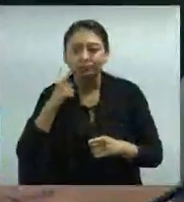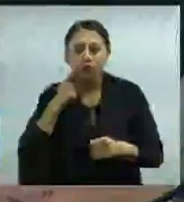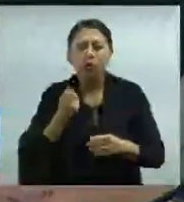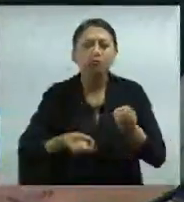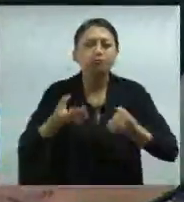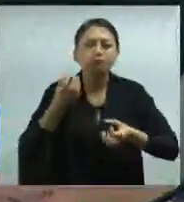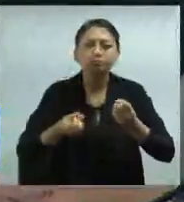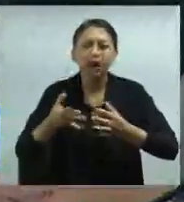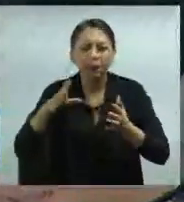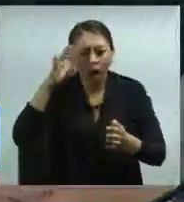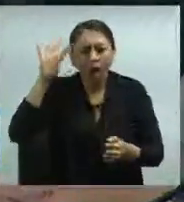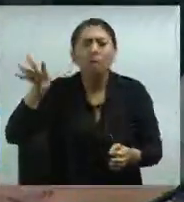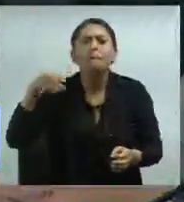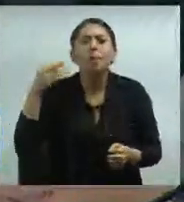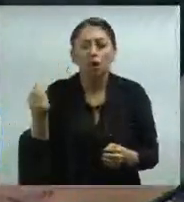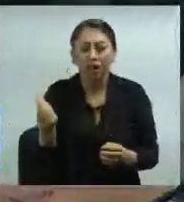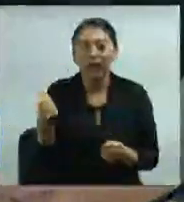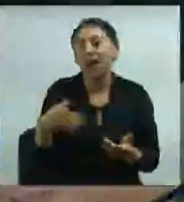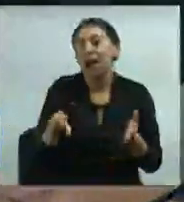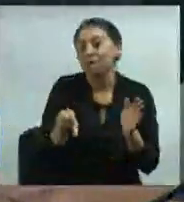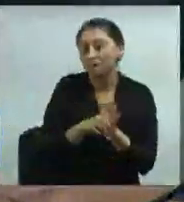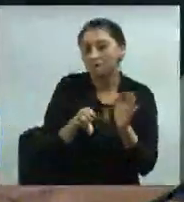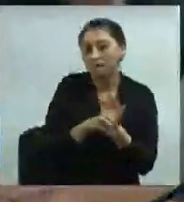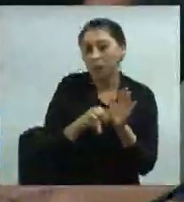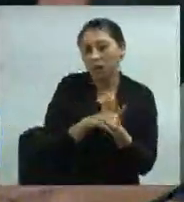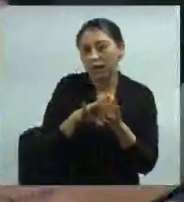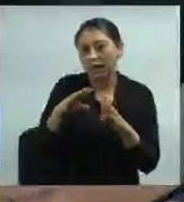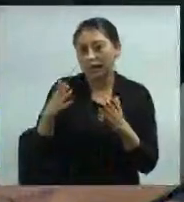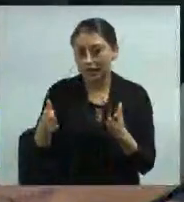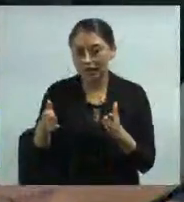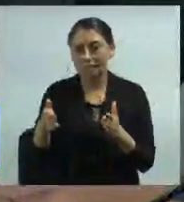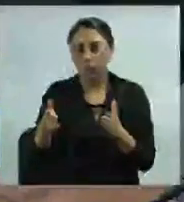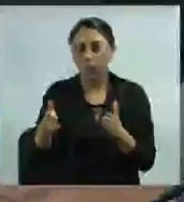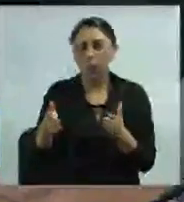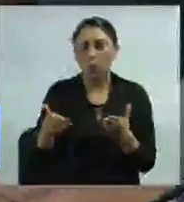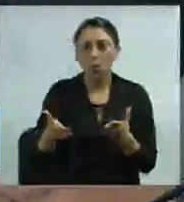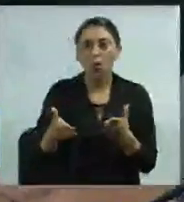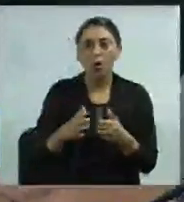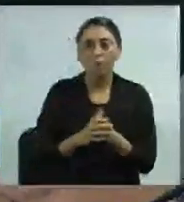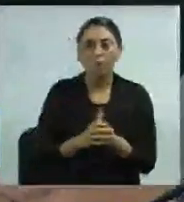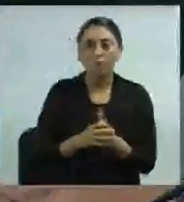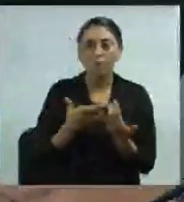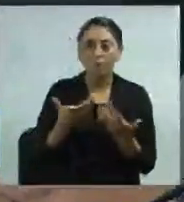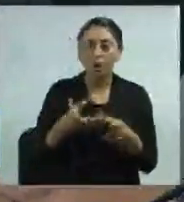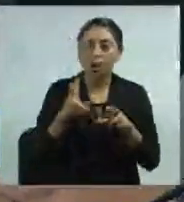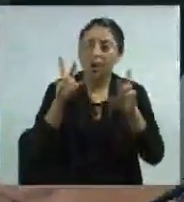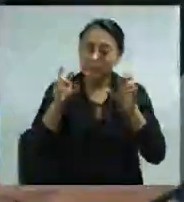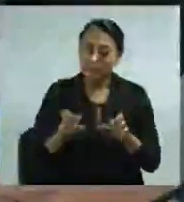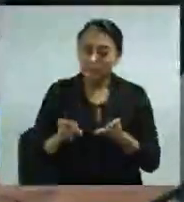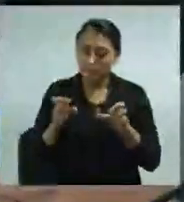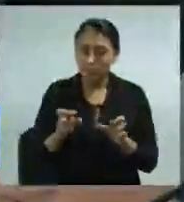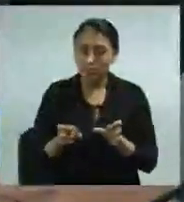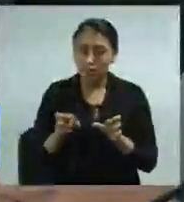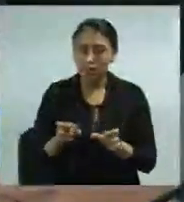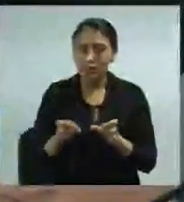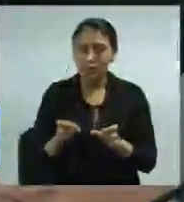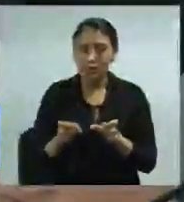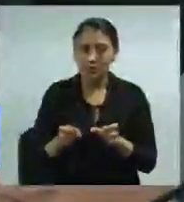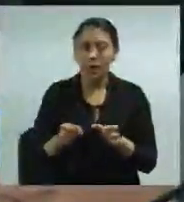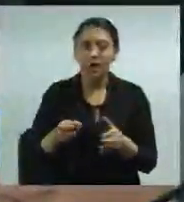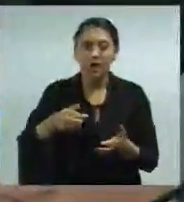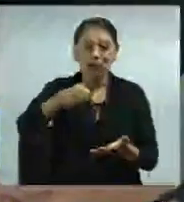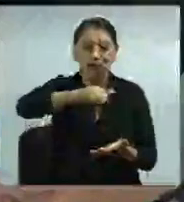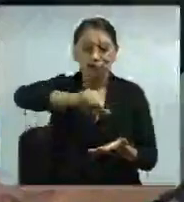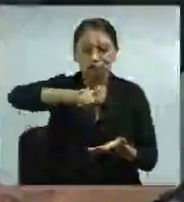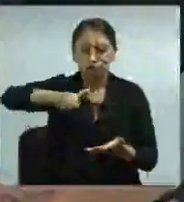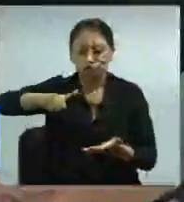queman? ¿Acaso es necesario echarle madurante para que madure la caña? Pero ahí están las grandes cantidades de glifosato madurando